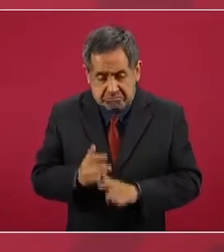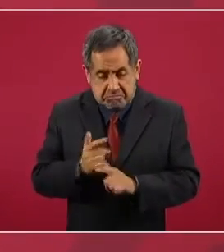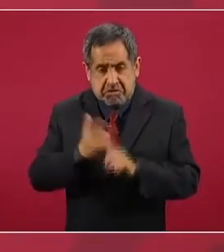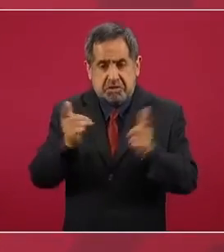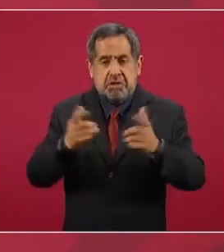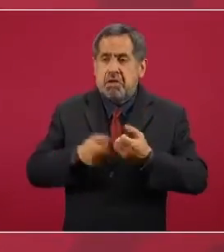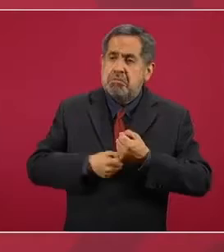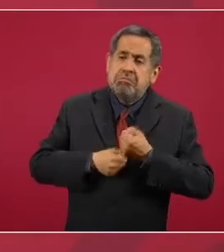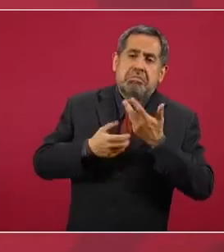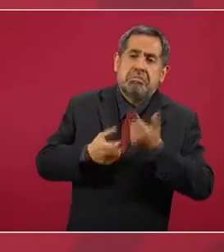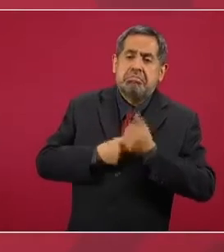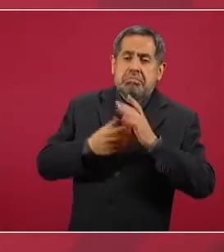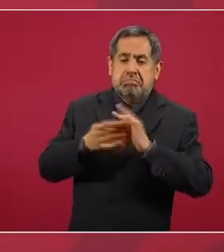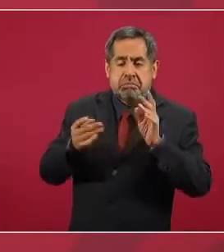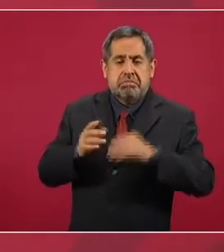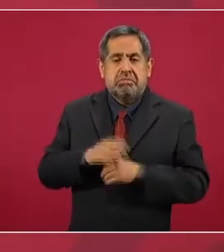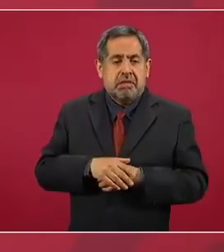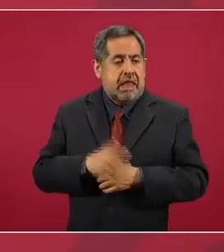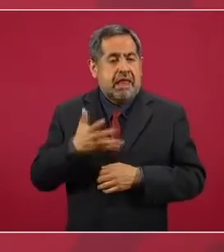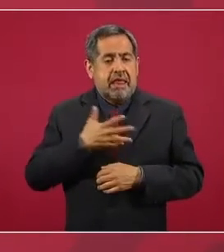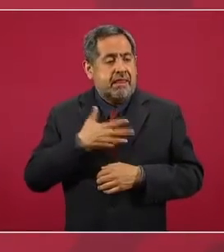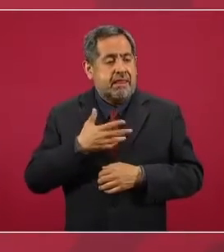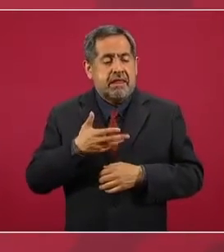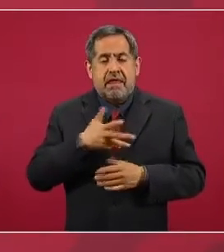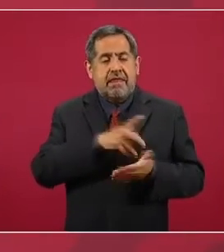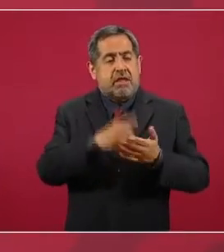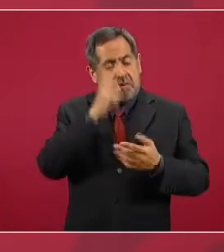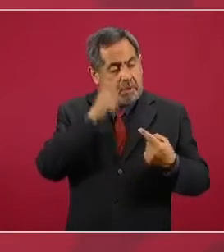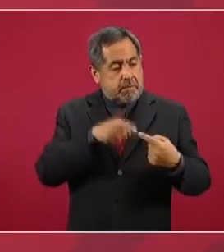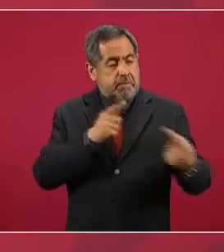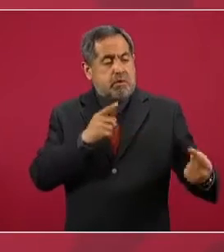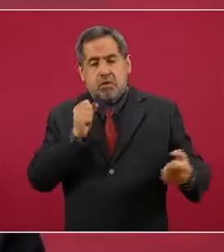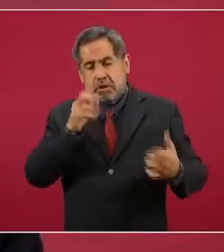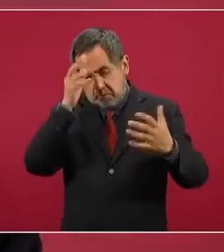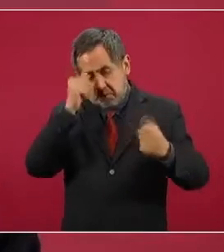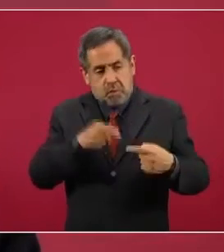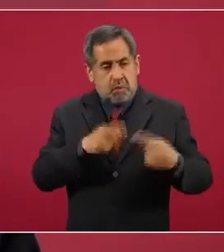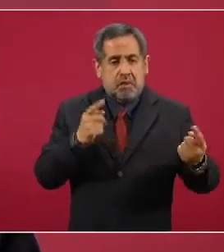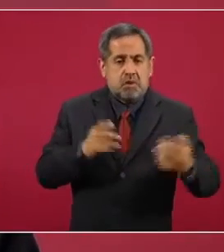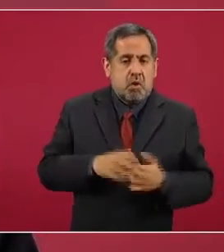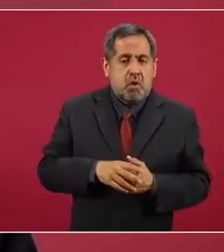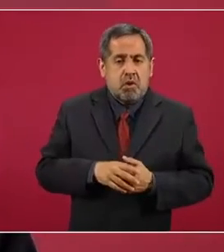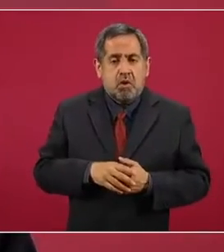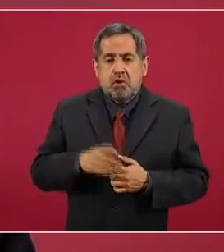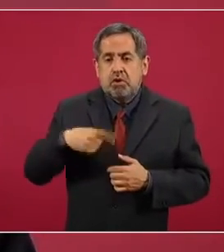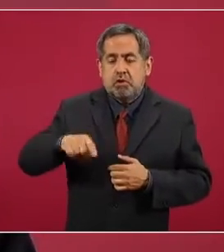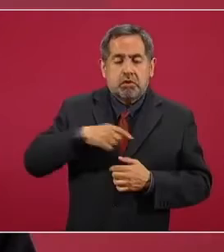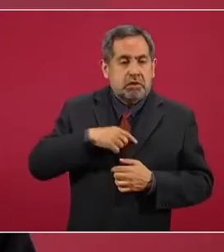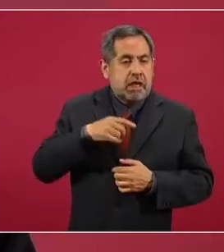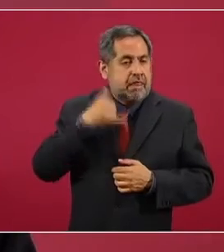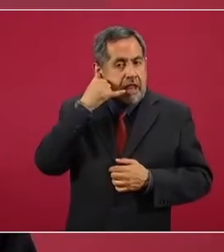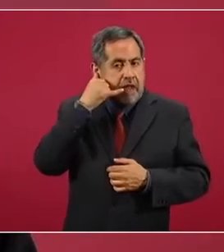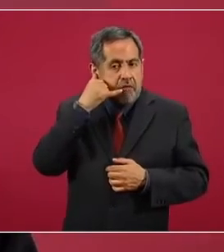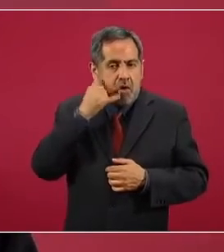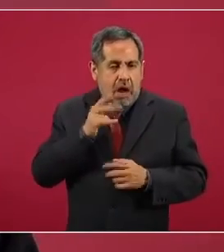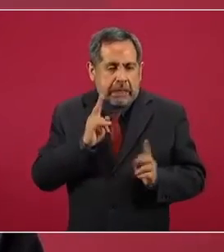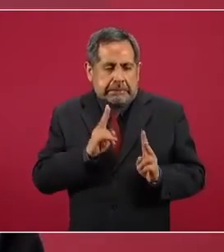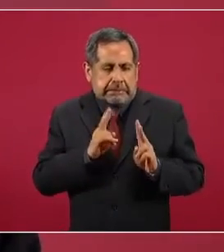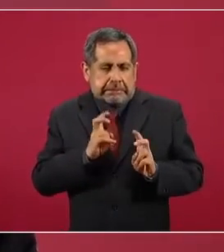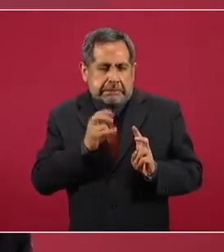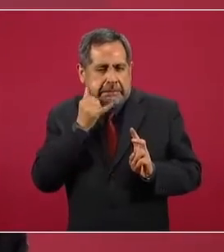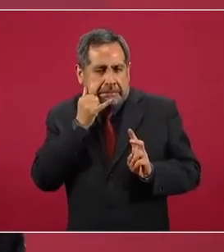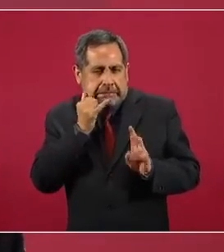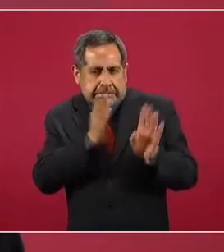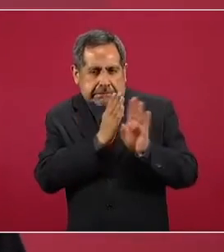libertad manifestarse, se garantiza el derecho a disentir, no hay escucha de teléfonos, no